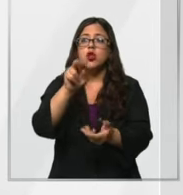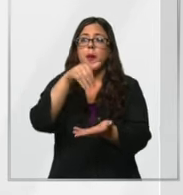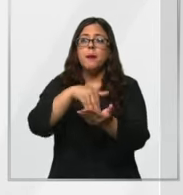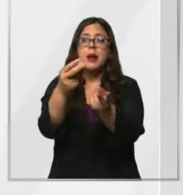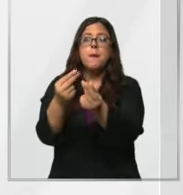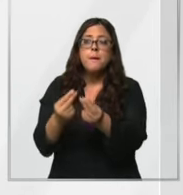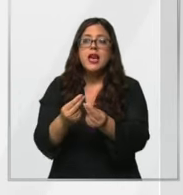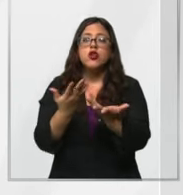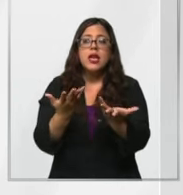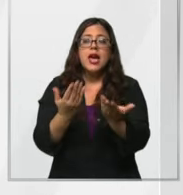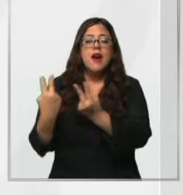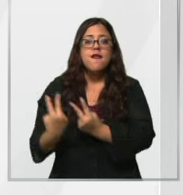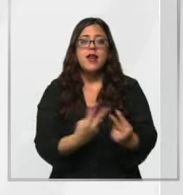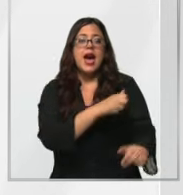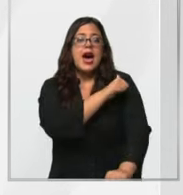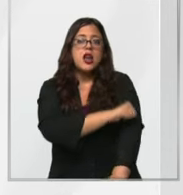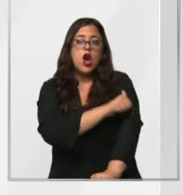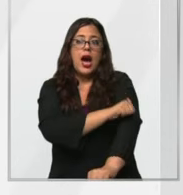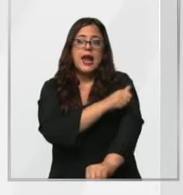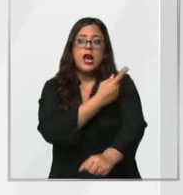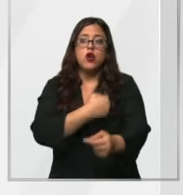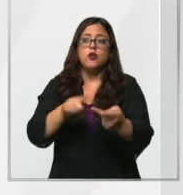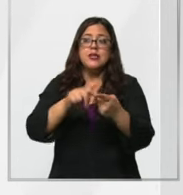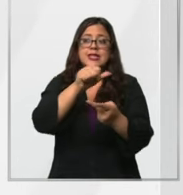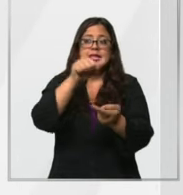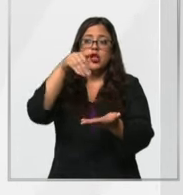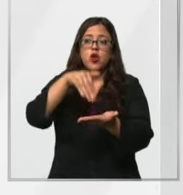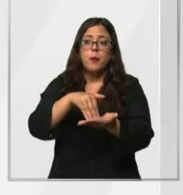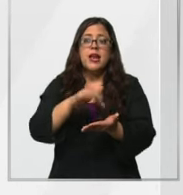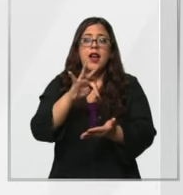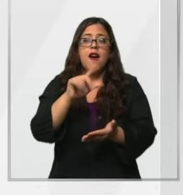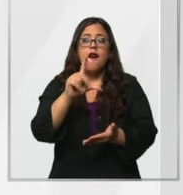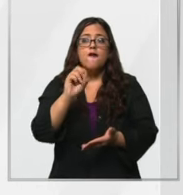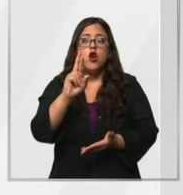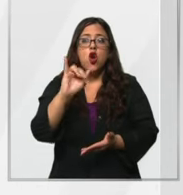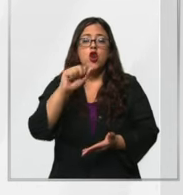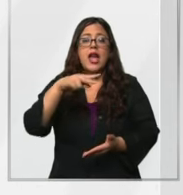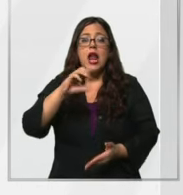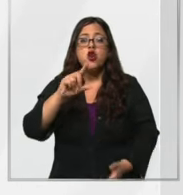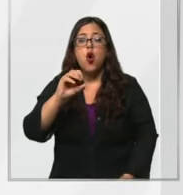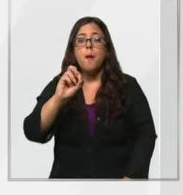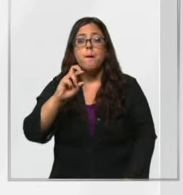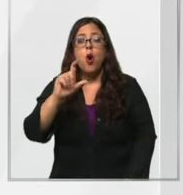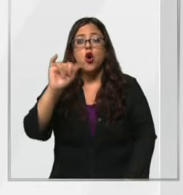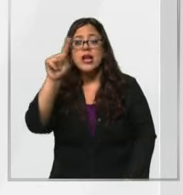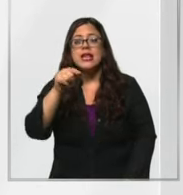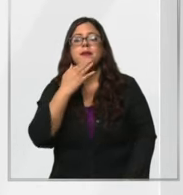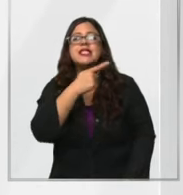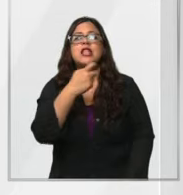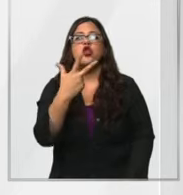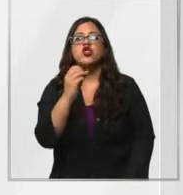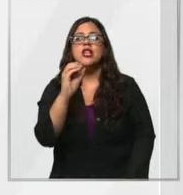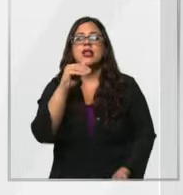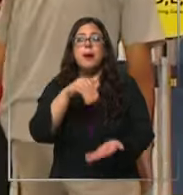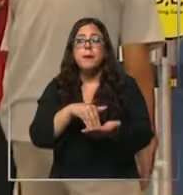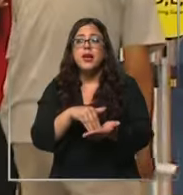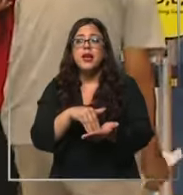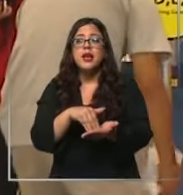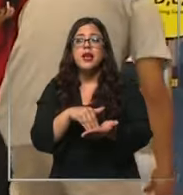mil pesos para viajar a Río de Janeiro, 600 mil a Florianópolis y 180 mil pesos para Puerto